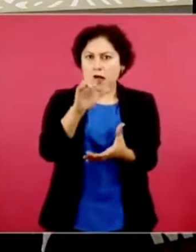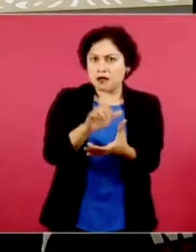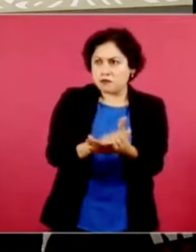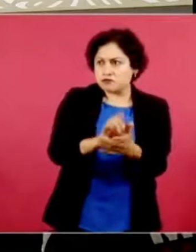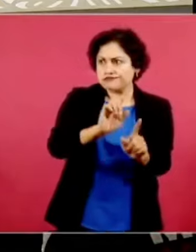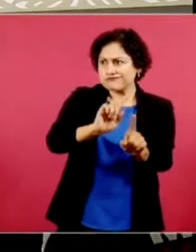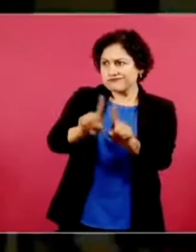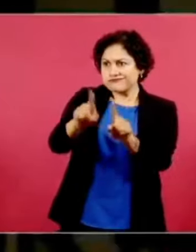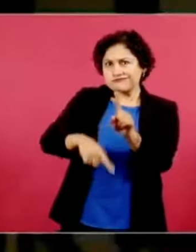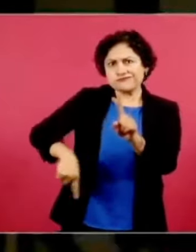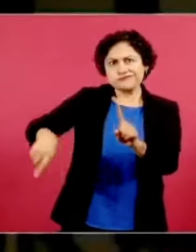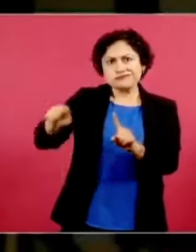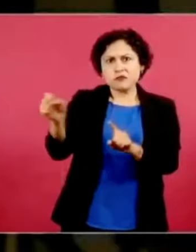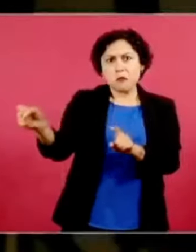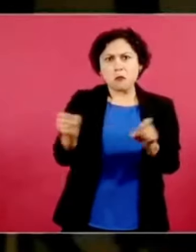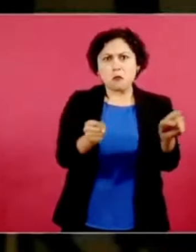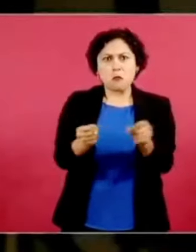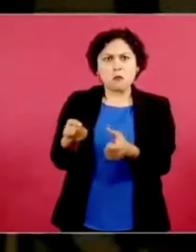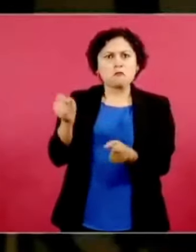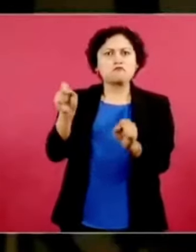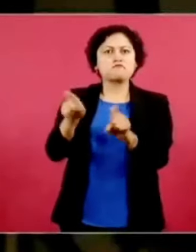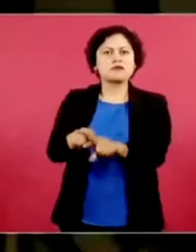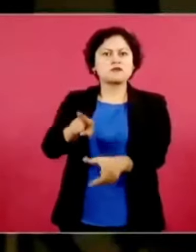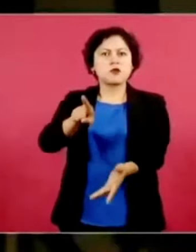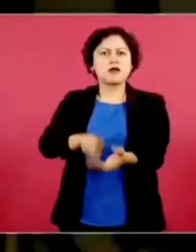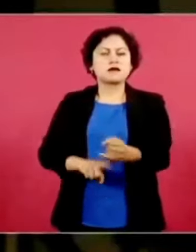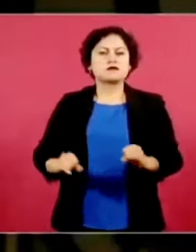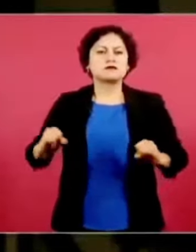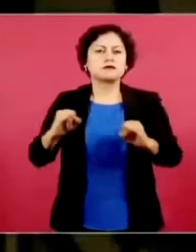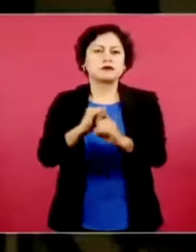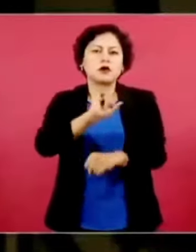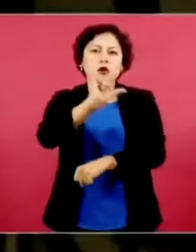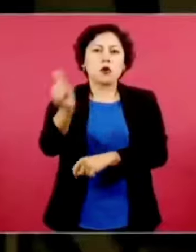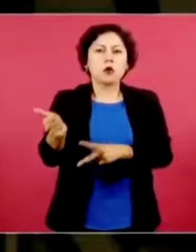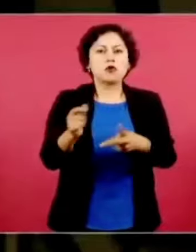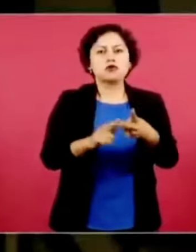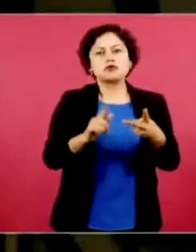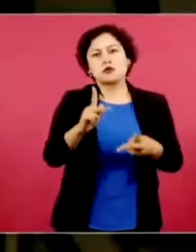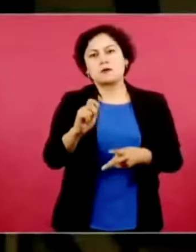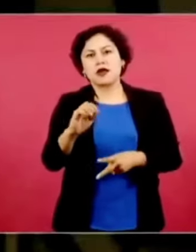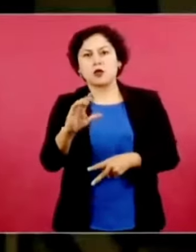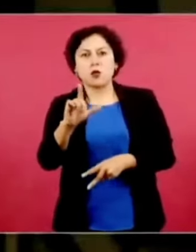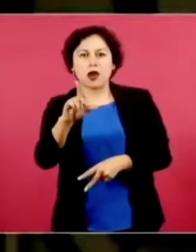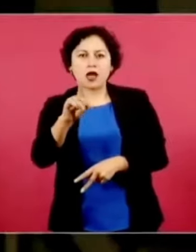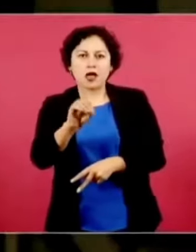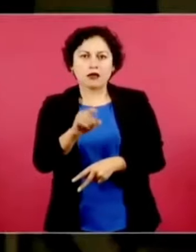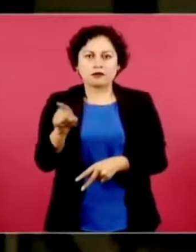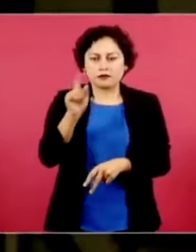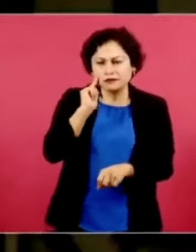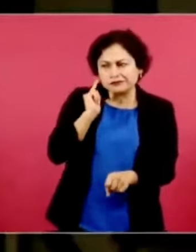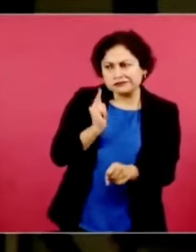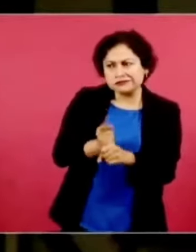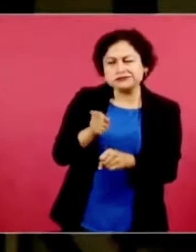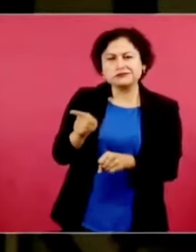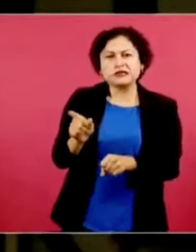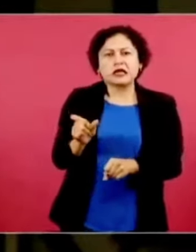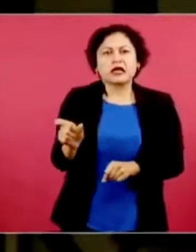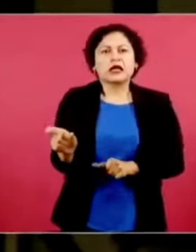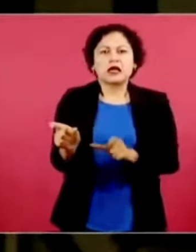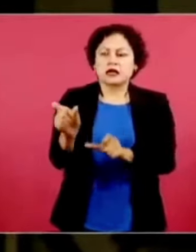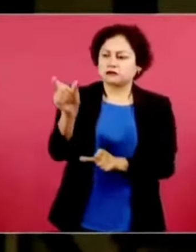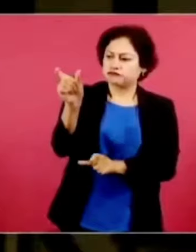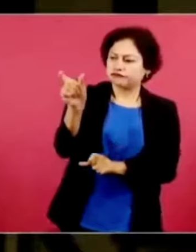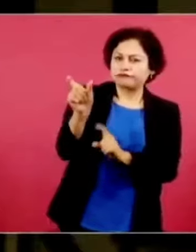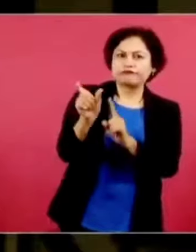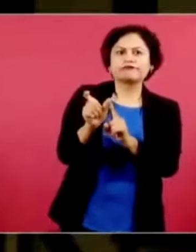también de peculado. Ya la Auditoría Superior de la Federación documenta todo el manejo de las tarjetas American Express por parte de los comisionados,